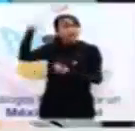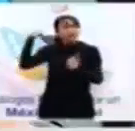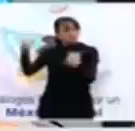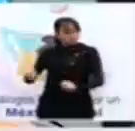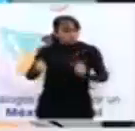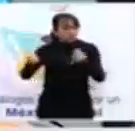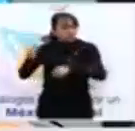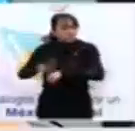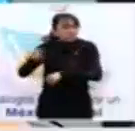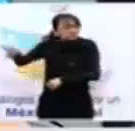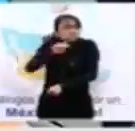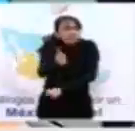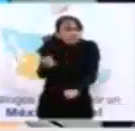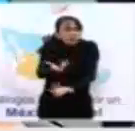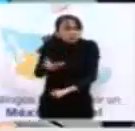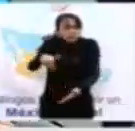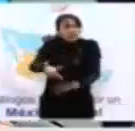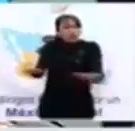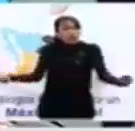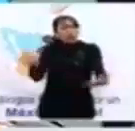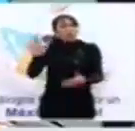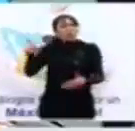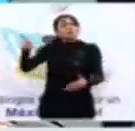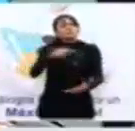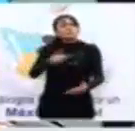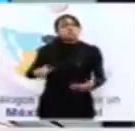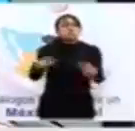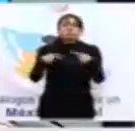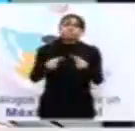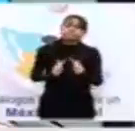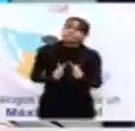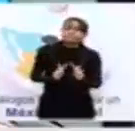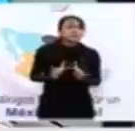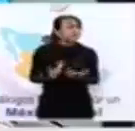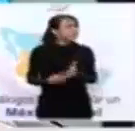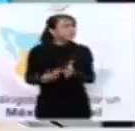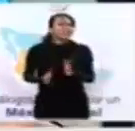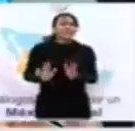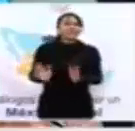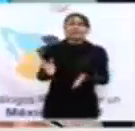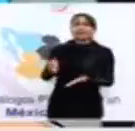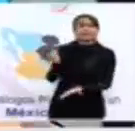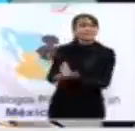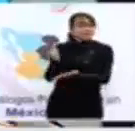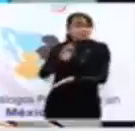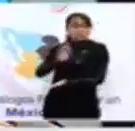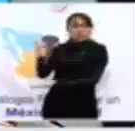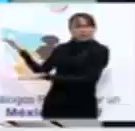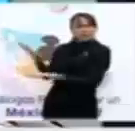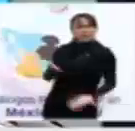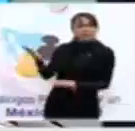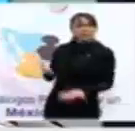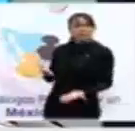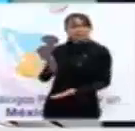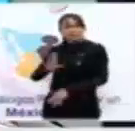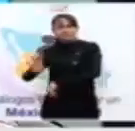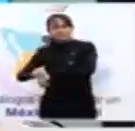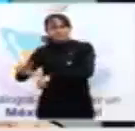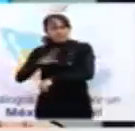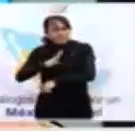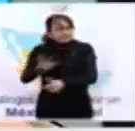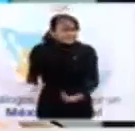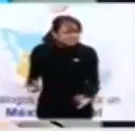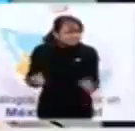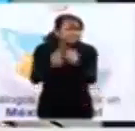Y tenemos una mano de obra en el campo envejecida, y tenemos una mano de obra feminizada, y una mano